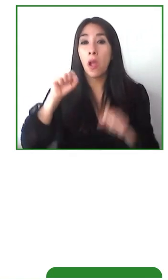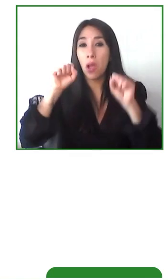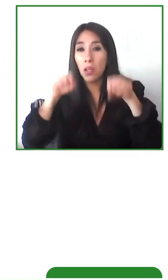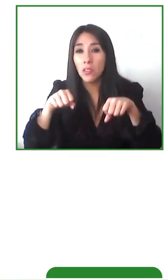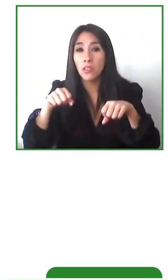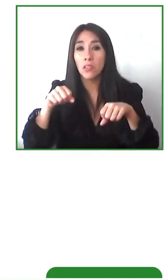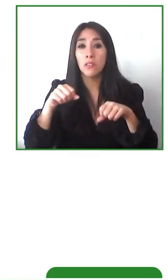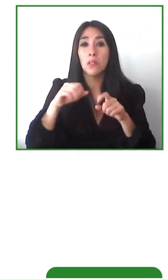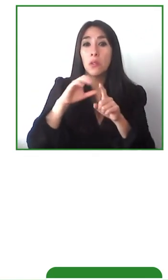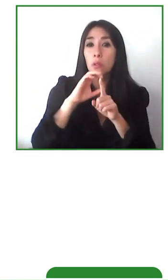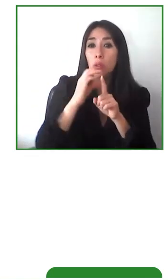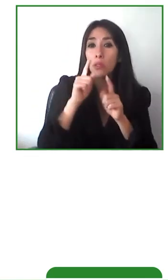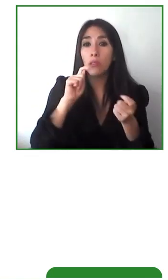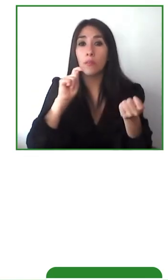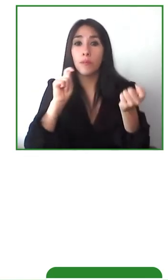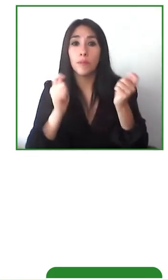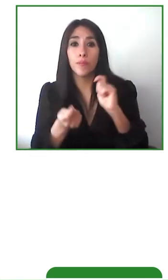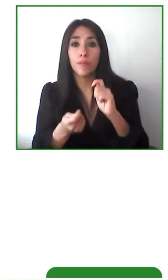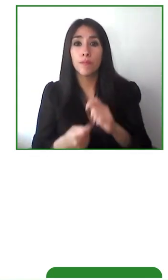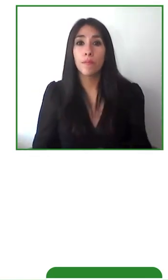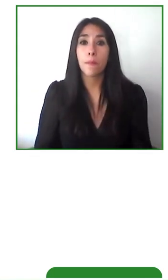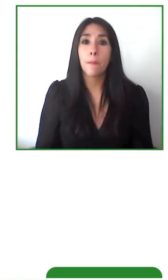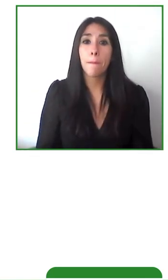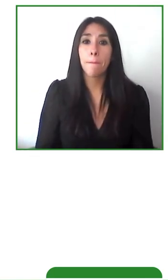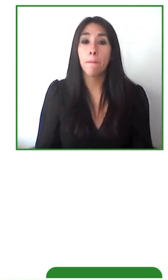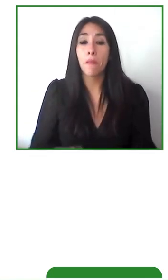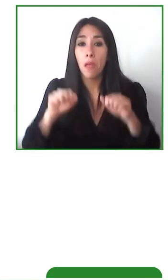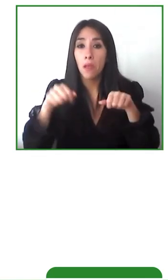¿cierto?, mostrando que es